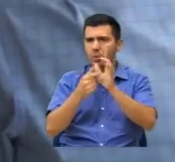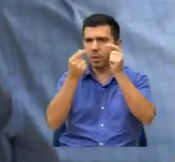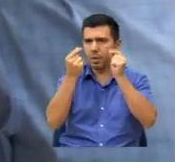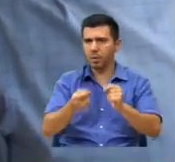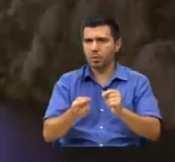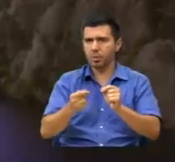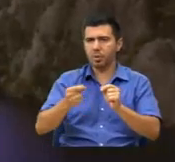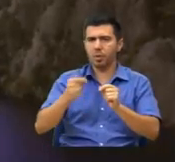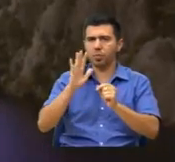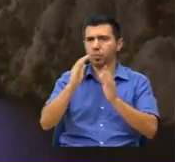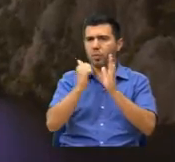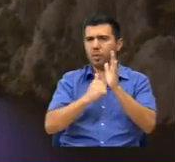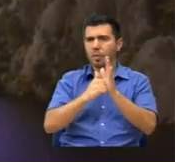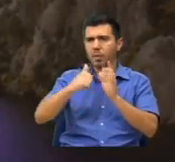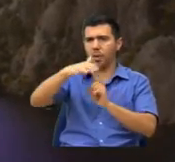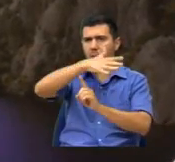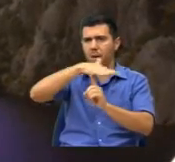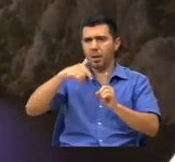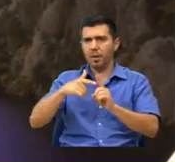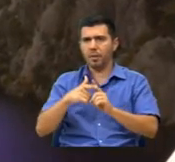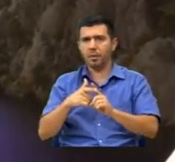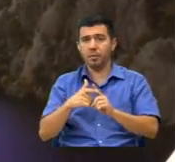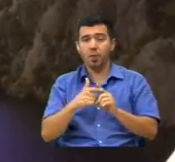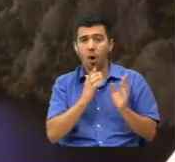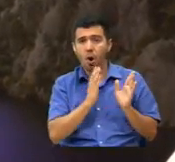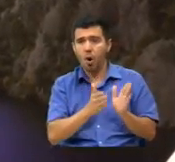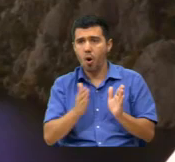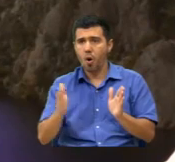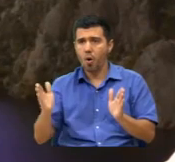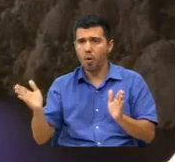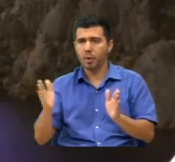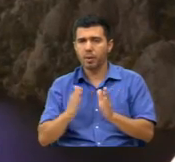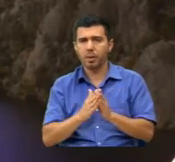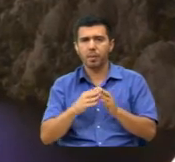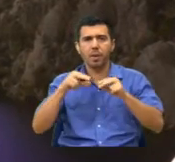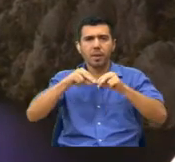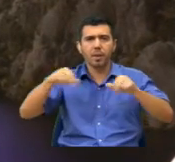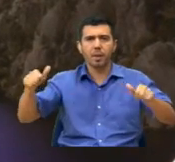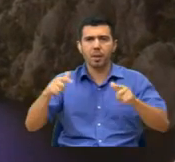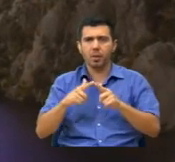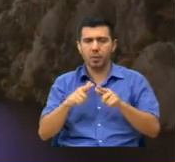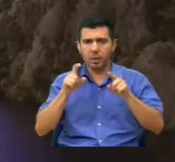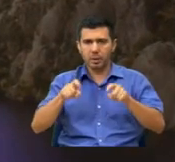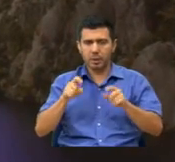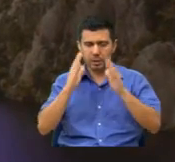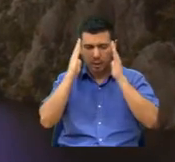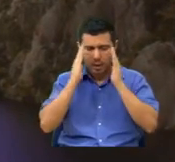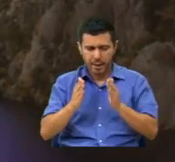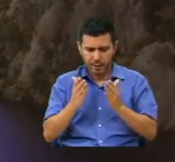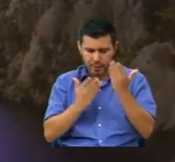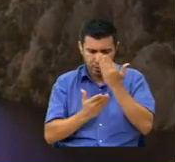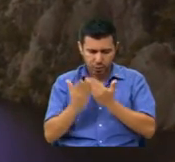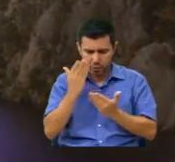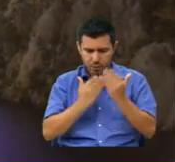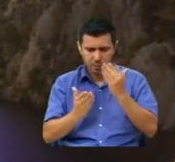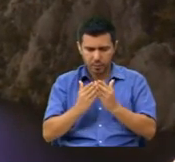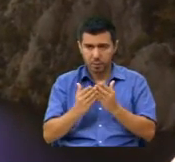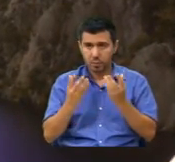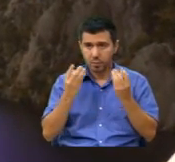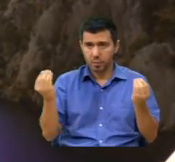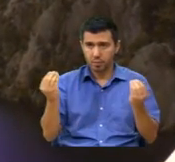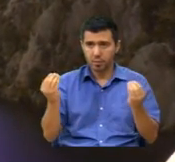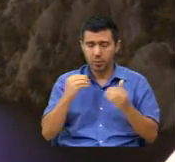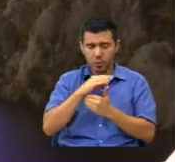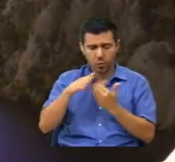ambiental. Ordenamiento territorial es un tema que vamos a revisar con especial detenimiento entre las dos autoridades. Estamos